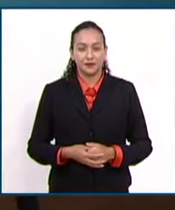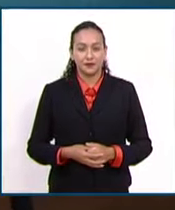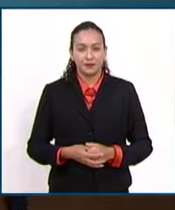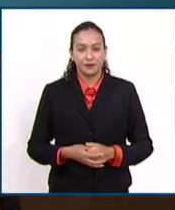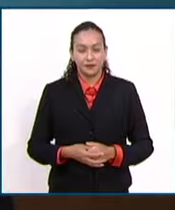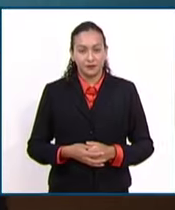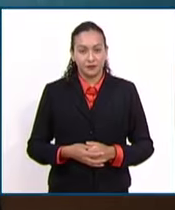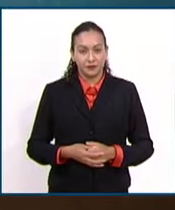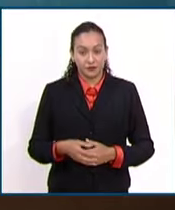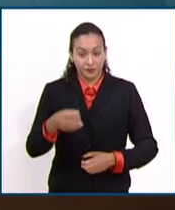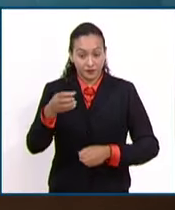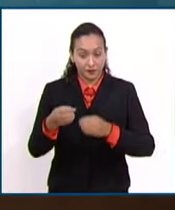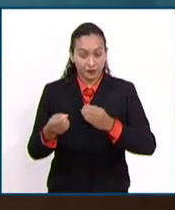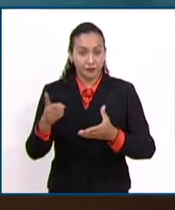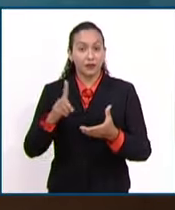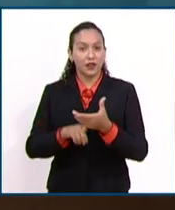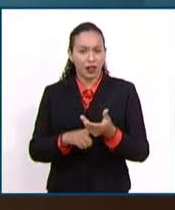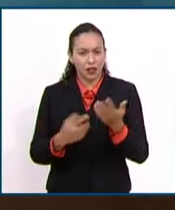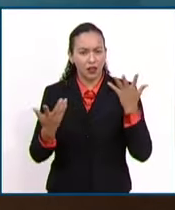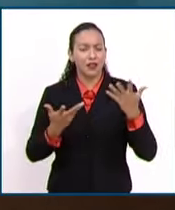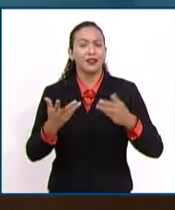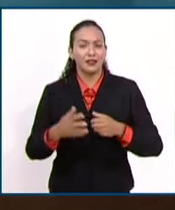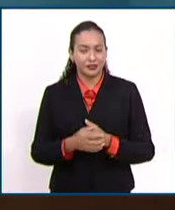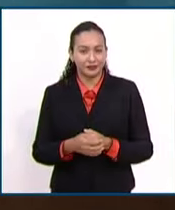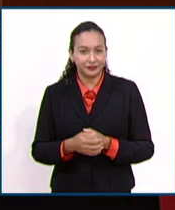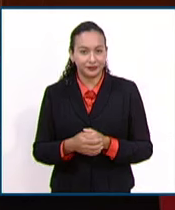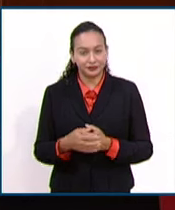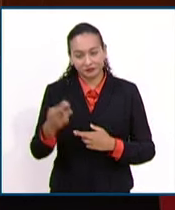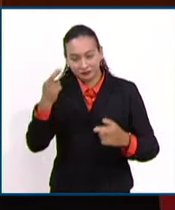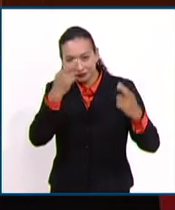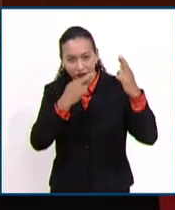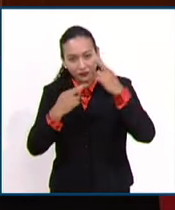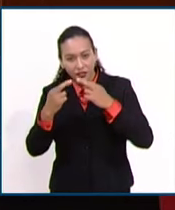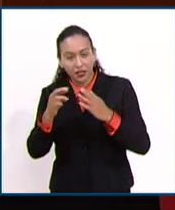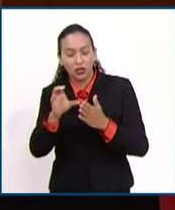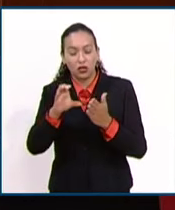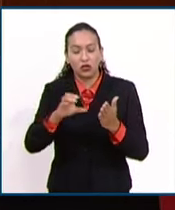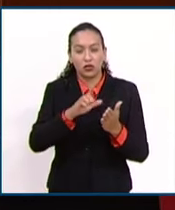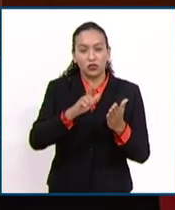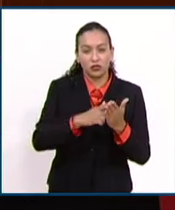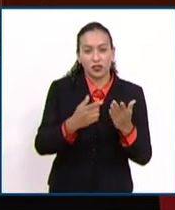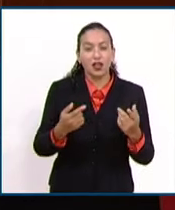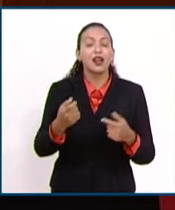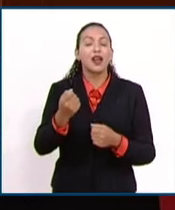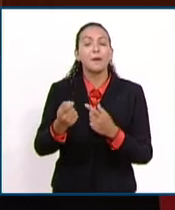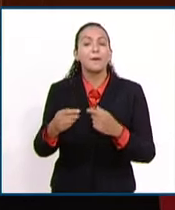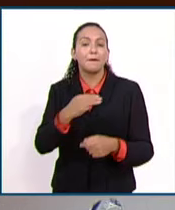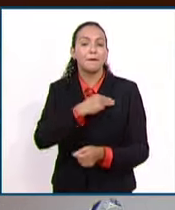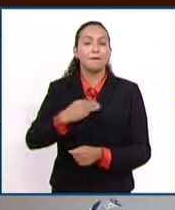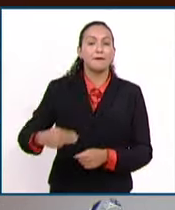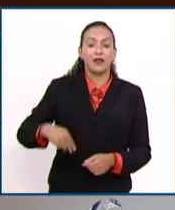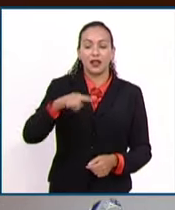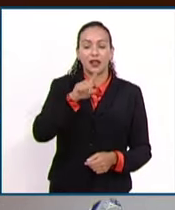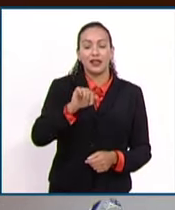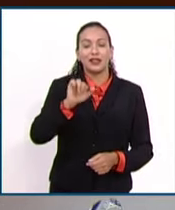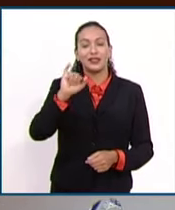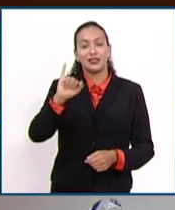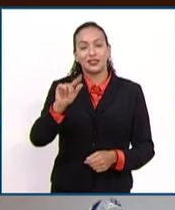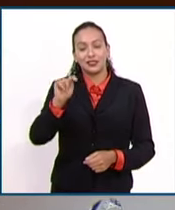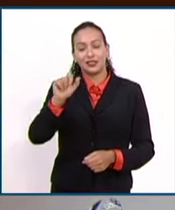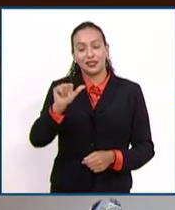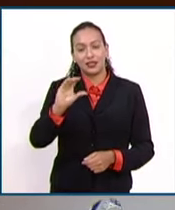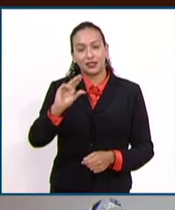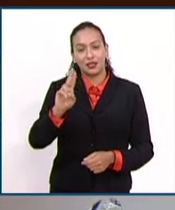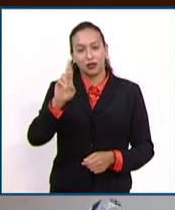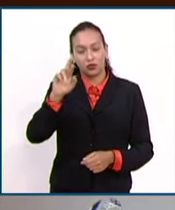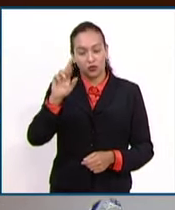El Pleno de la Corte también avanzó en la resolución de la controversia constitucional promovida por el municipio de Zitácuaro, Michoacán, contra